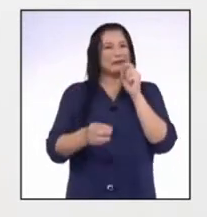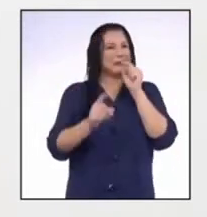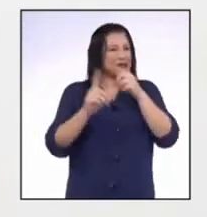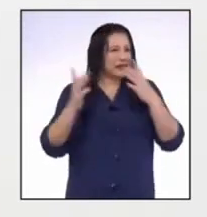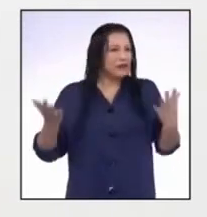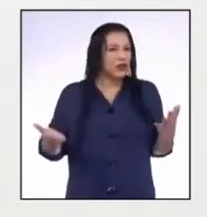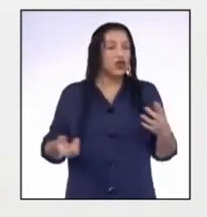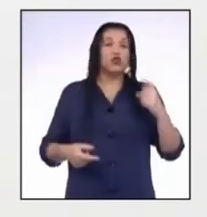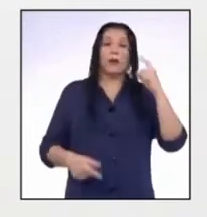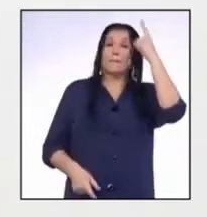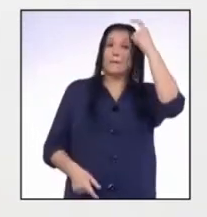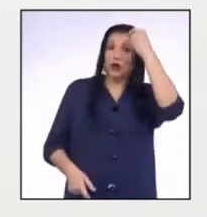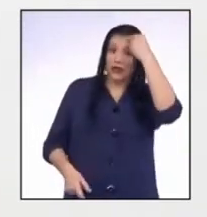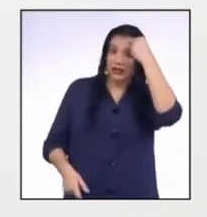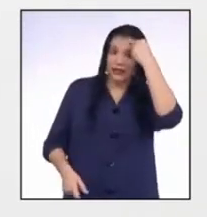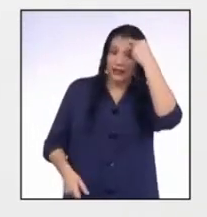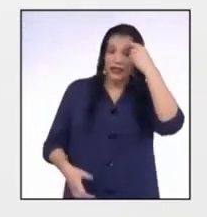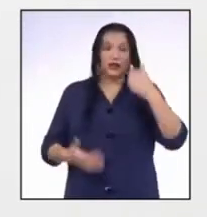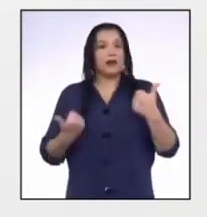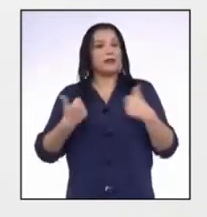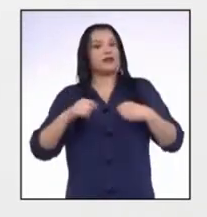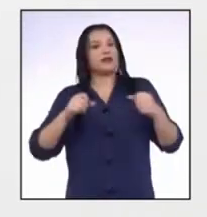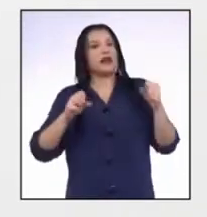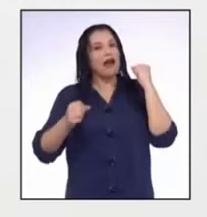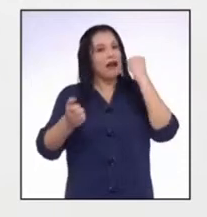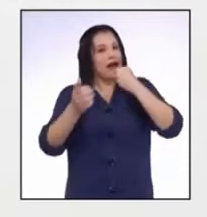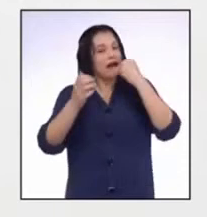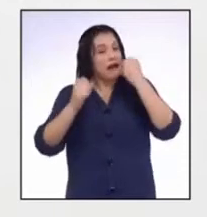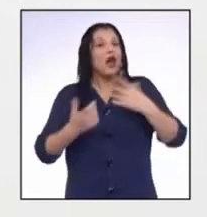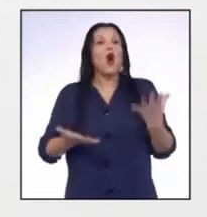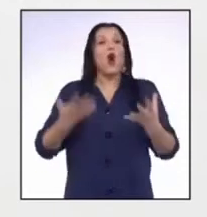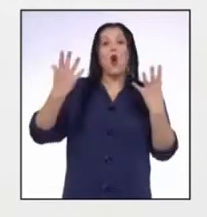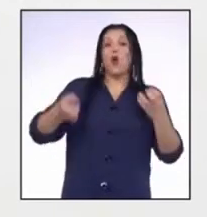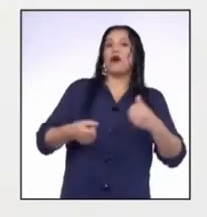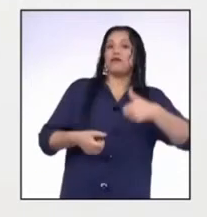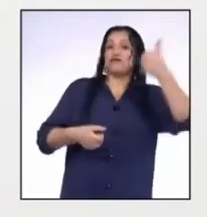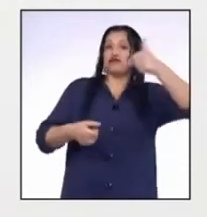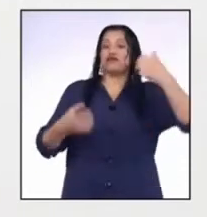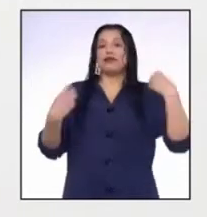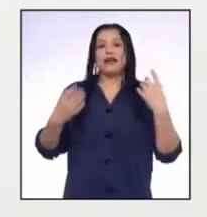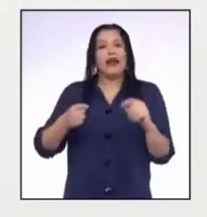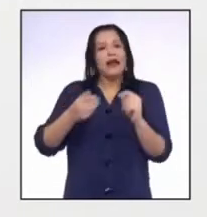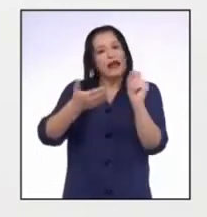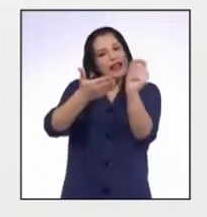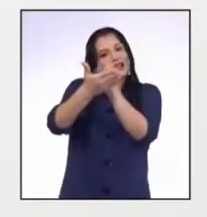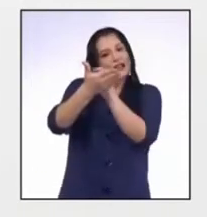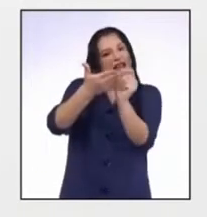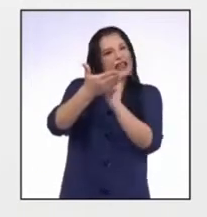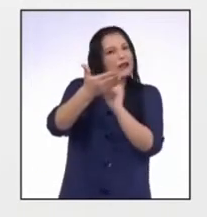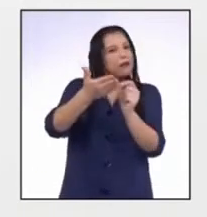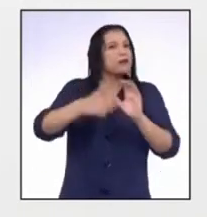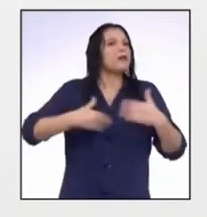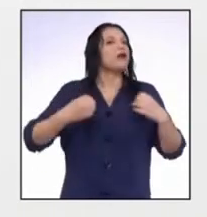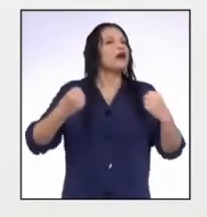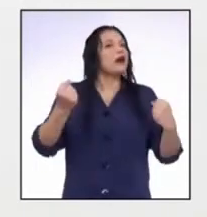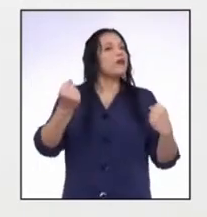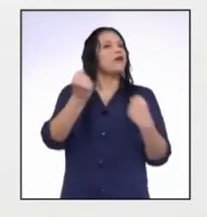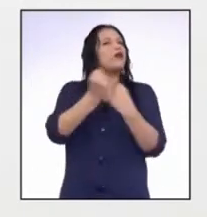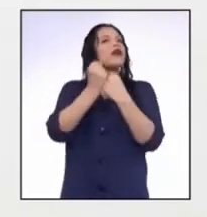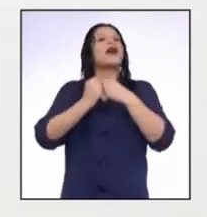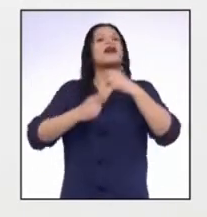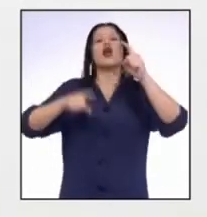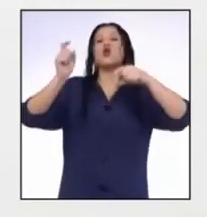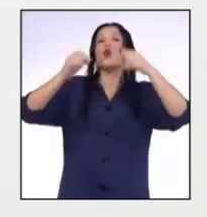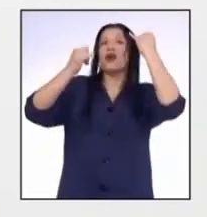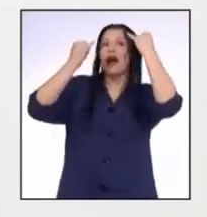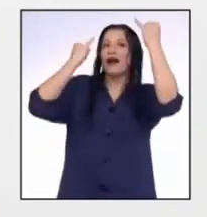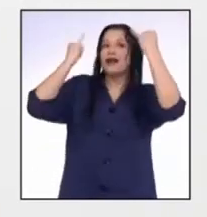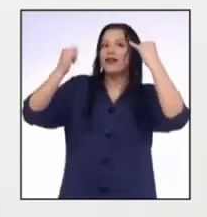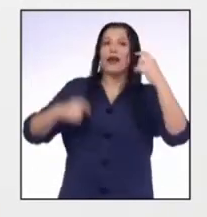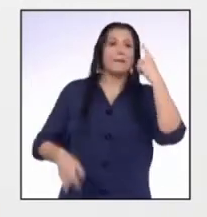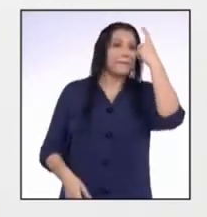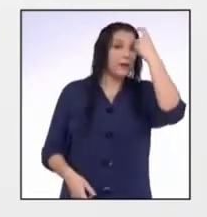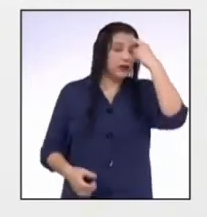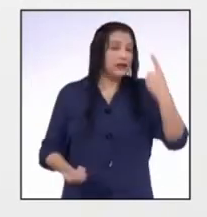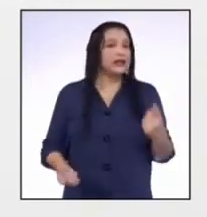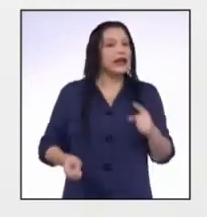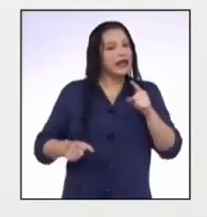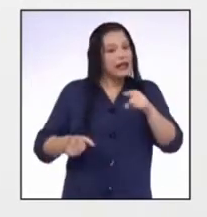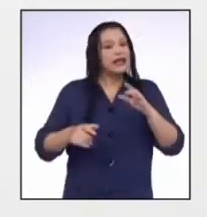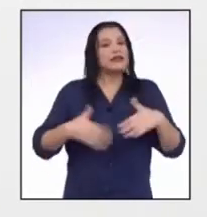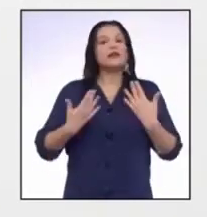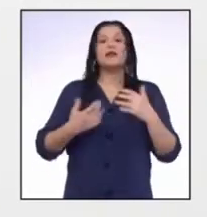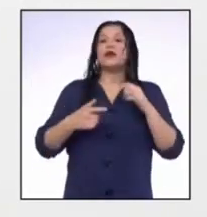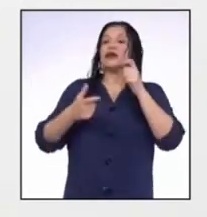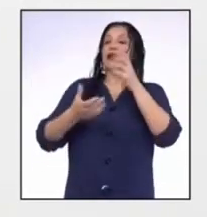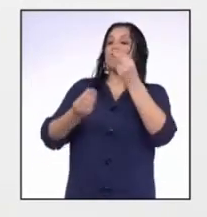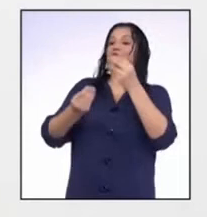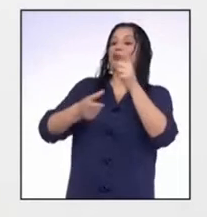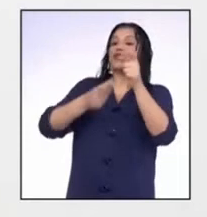los políticos, activistas o funcionarios redactan ensayos para apoyar una causa política y así conseguir que